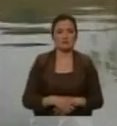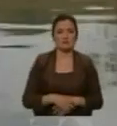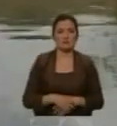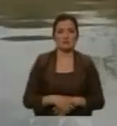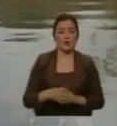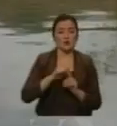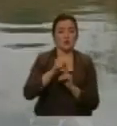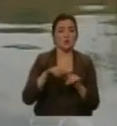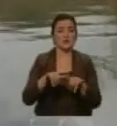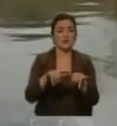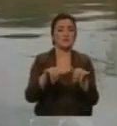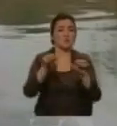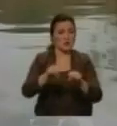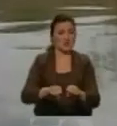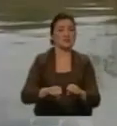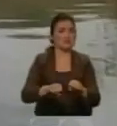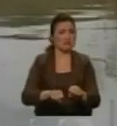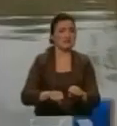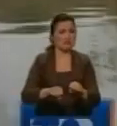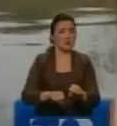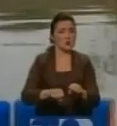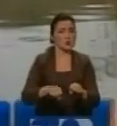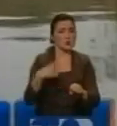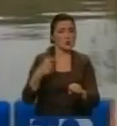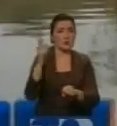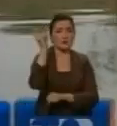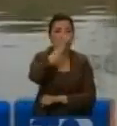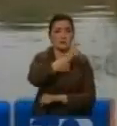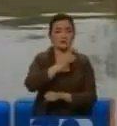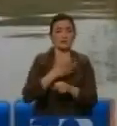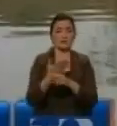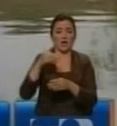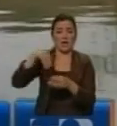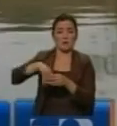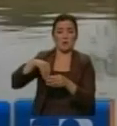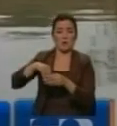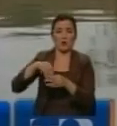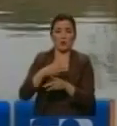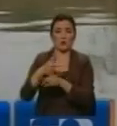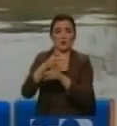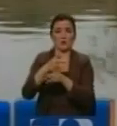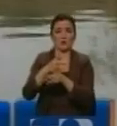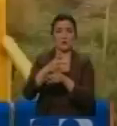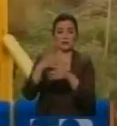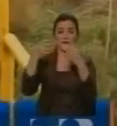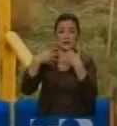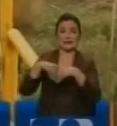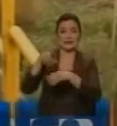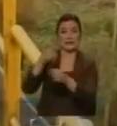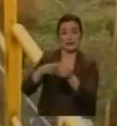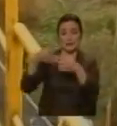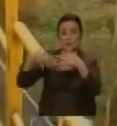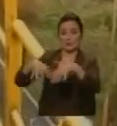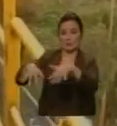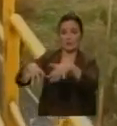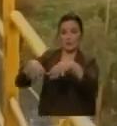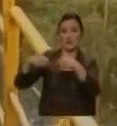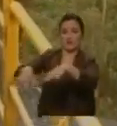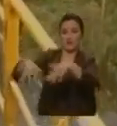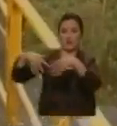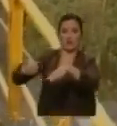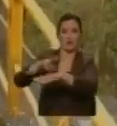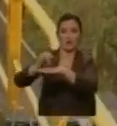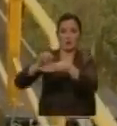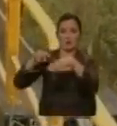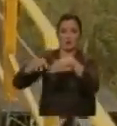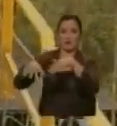a mediano plazo podría verse la necesidad de restringir un poco el caudal hacia la ciudad de Quito. Si bien es cierto, la situación no llega